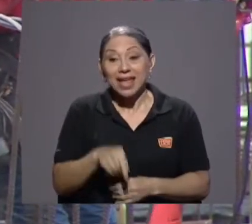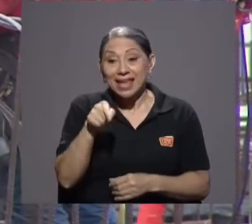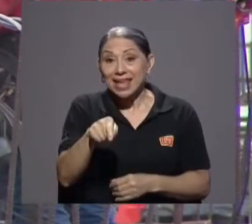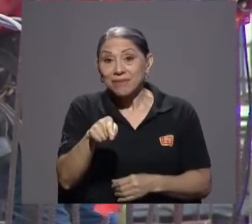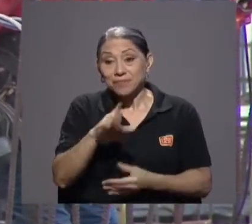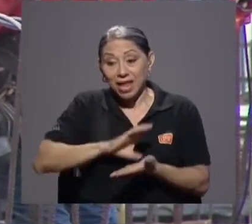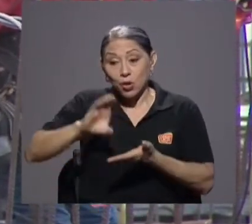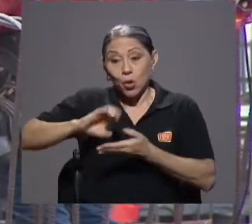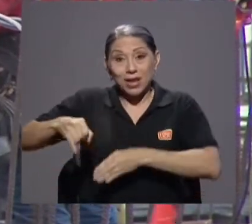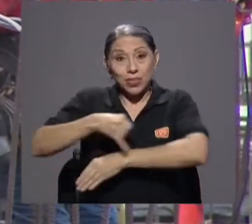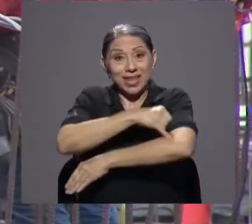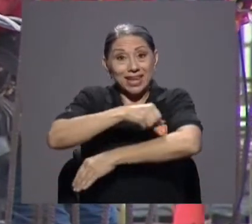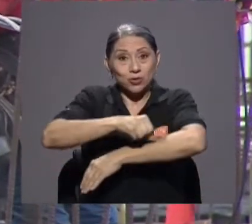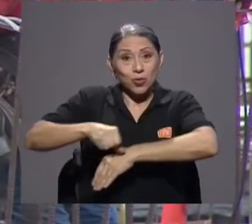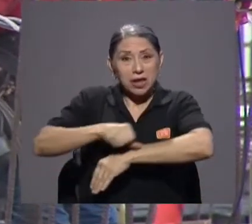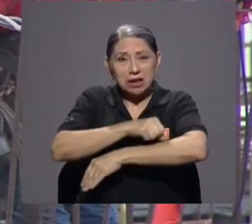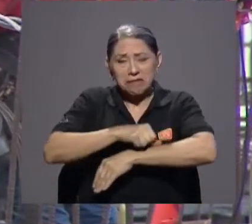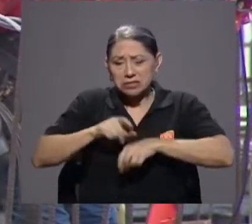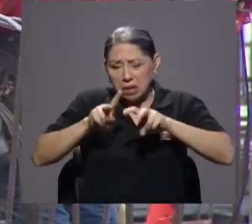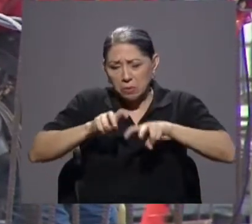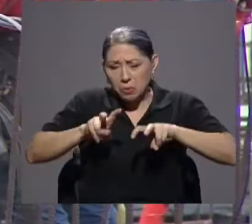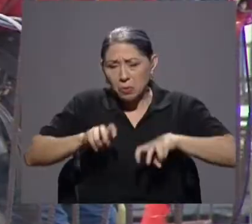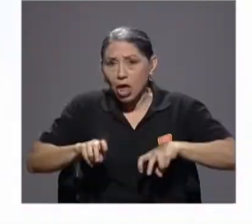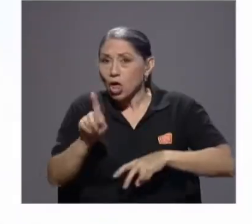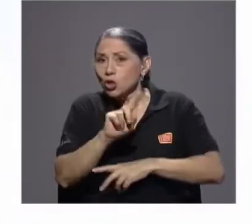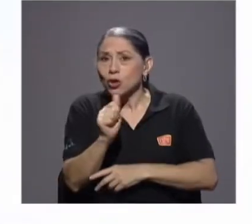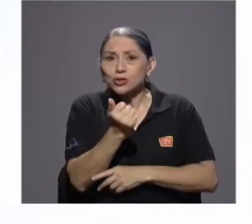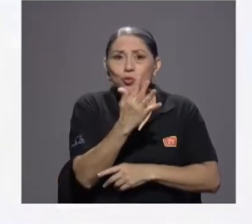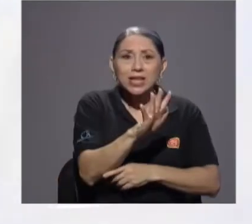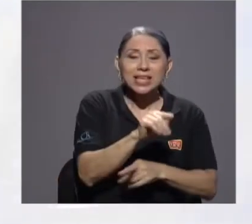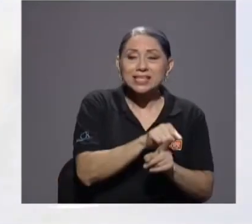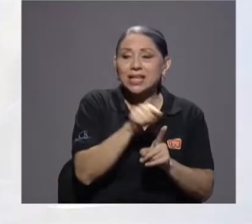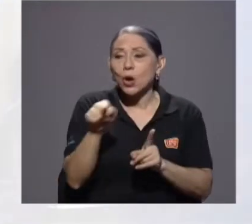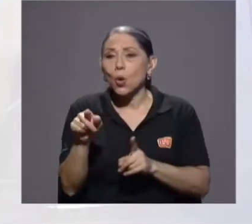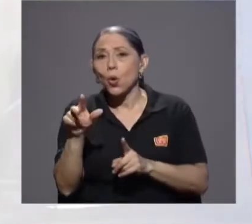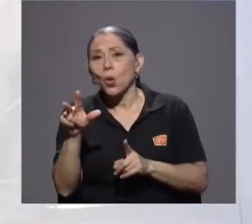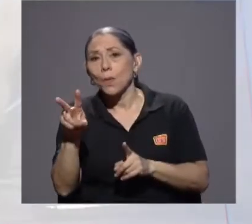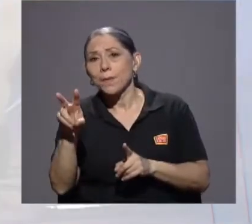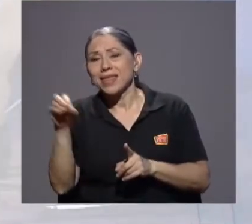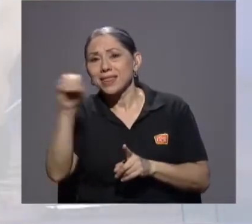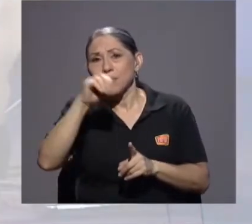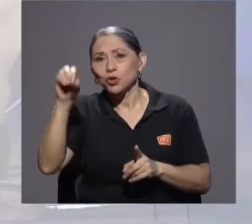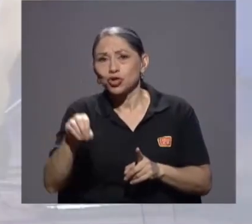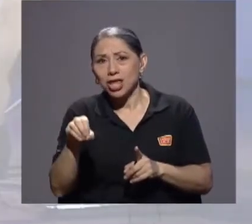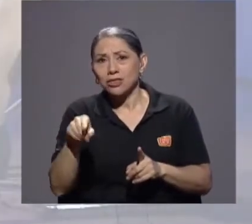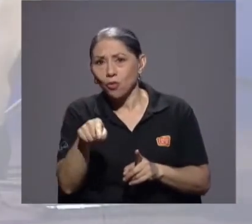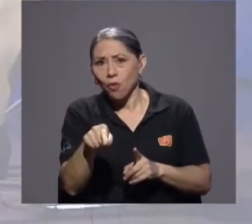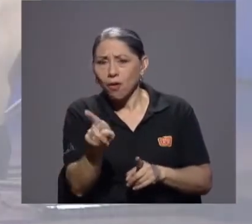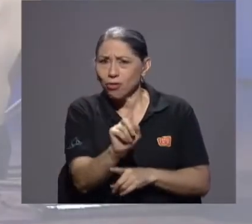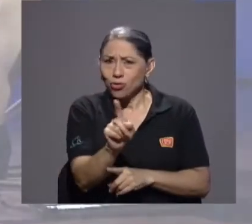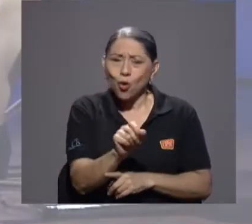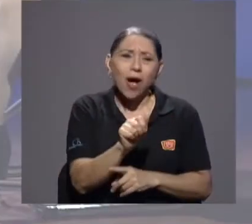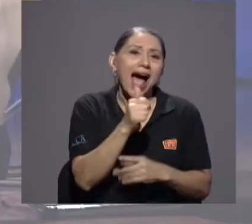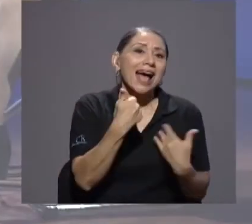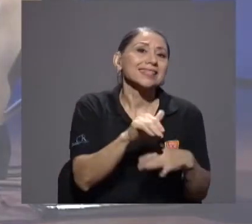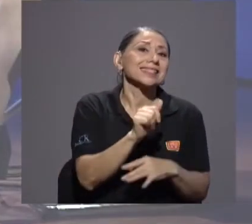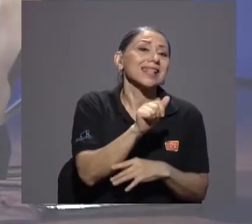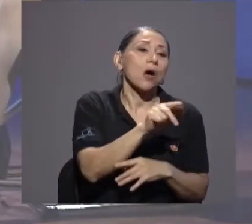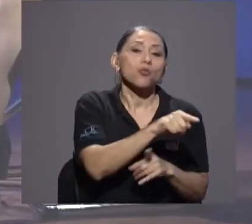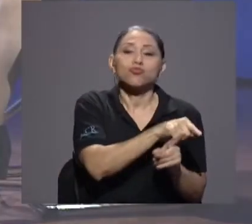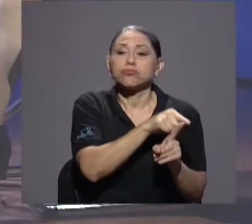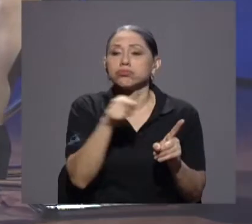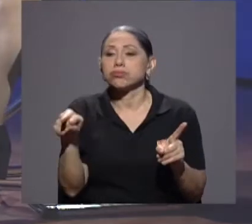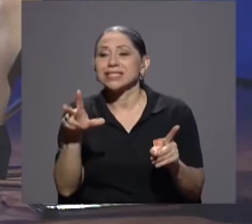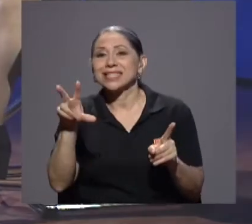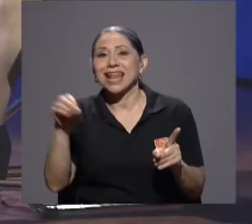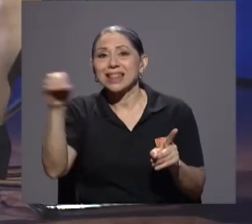del colegio no a un 15-20% como antes, sino hasta un 30-35% del total de la obra que se registra debería ser obra